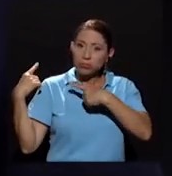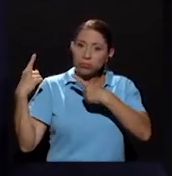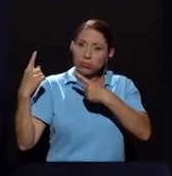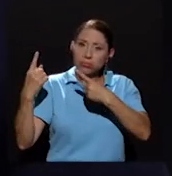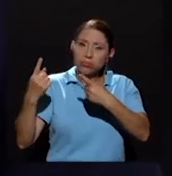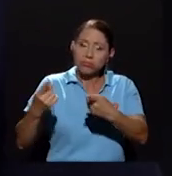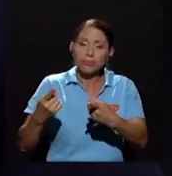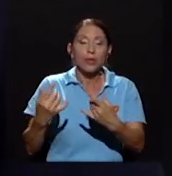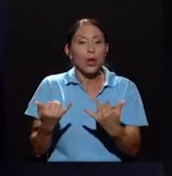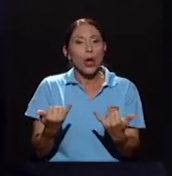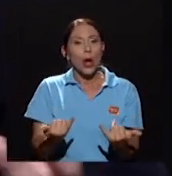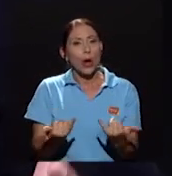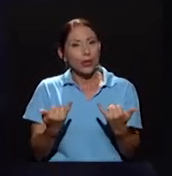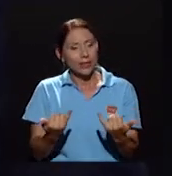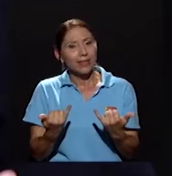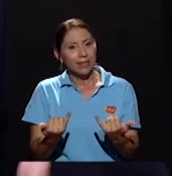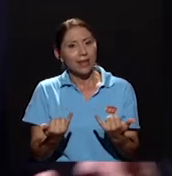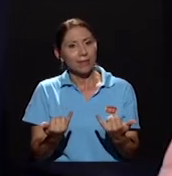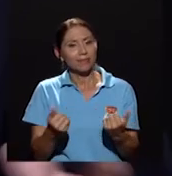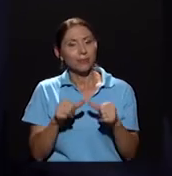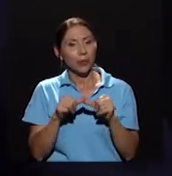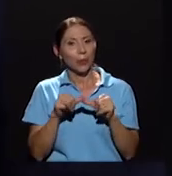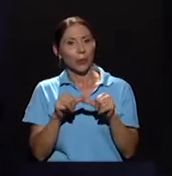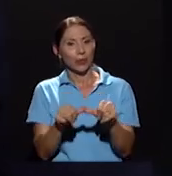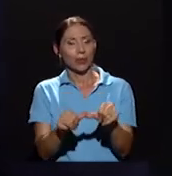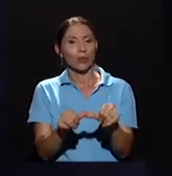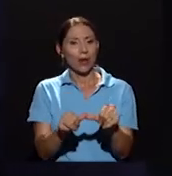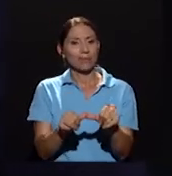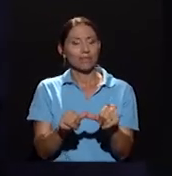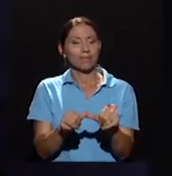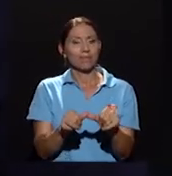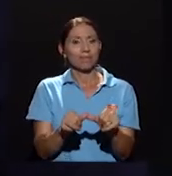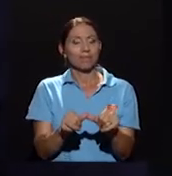hoy en día pues continúan brindando